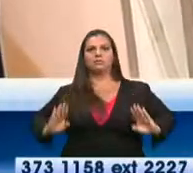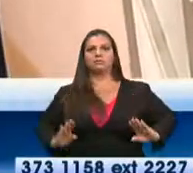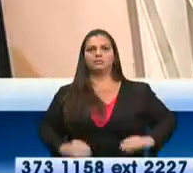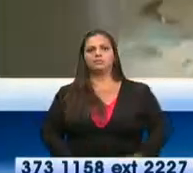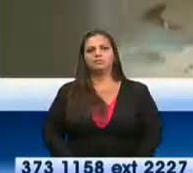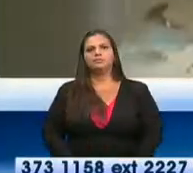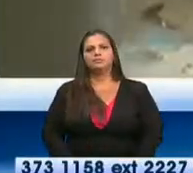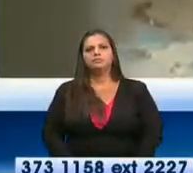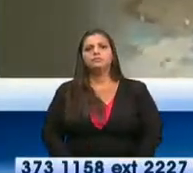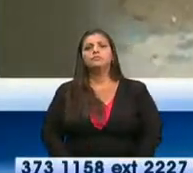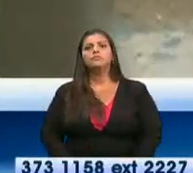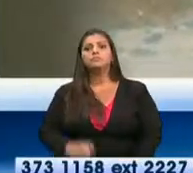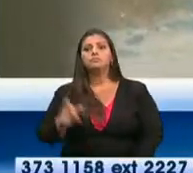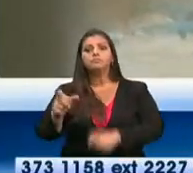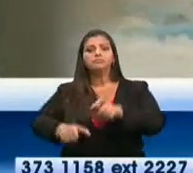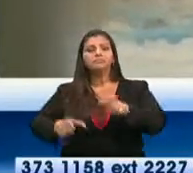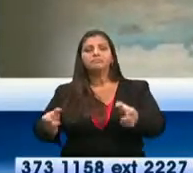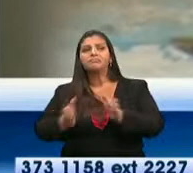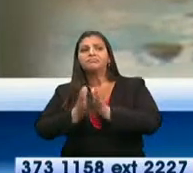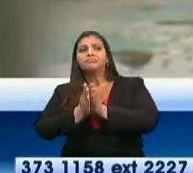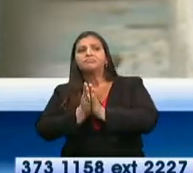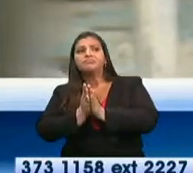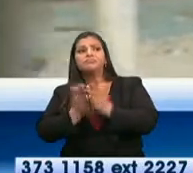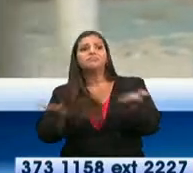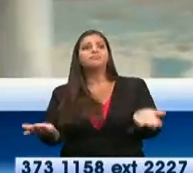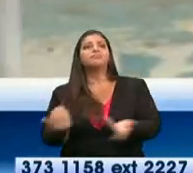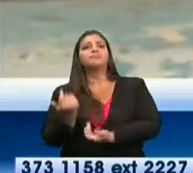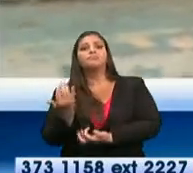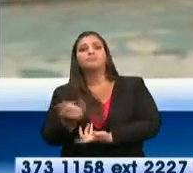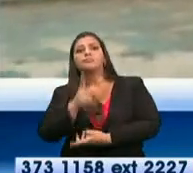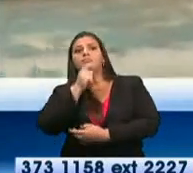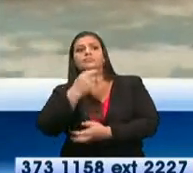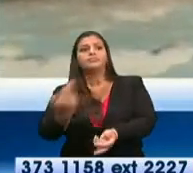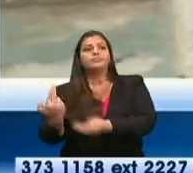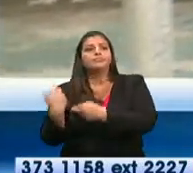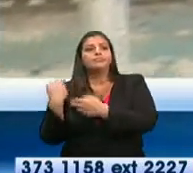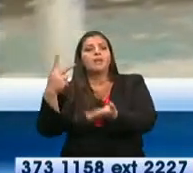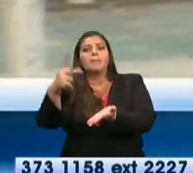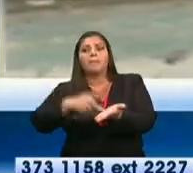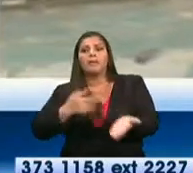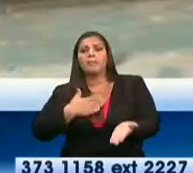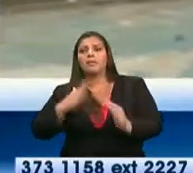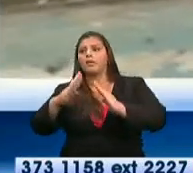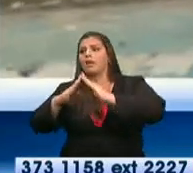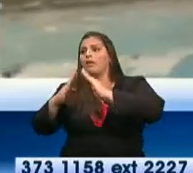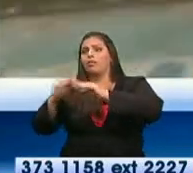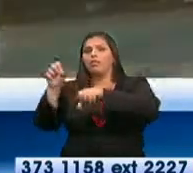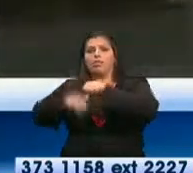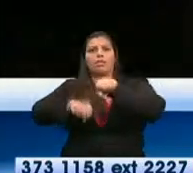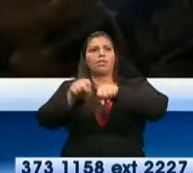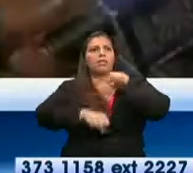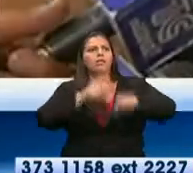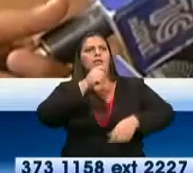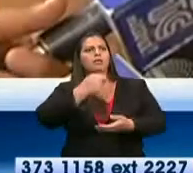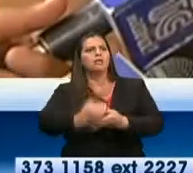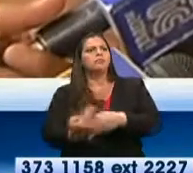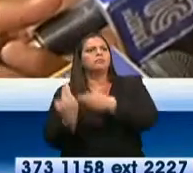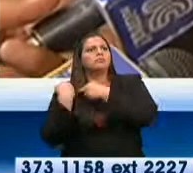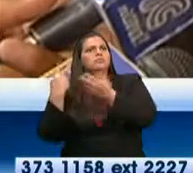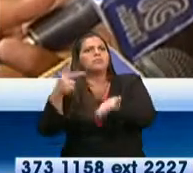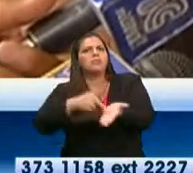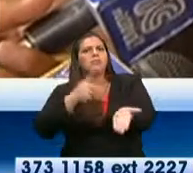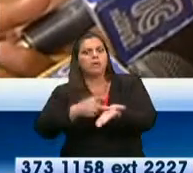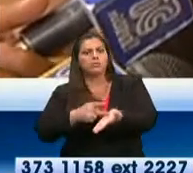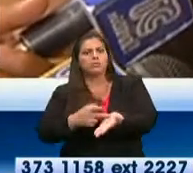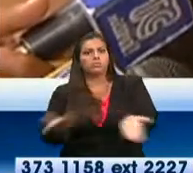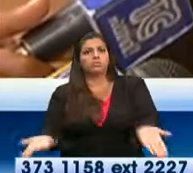se responsabilice por los daños provocados. Ahora eso es lo que queremos, o sea, nosotros no queremos problemas con nadie, lo único que queremos es que el